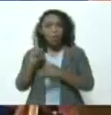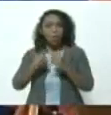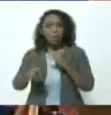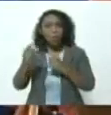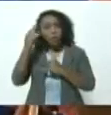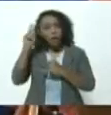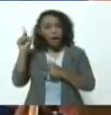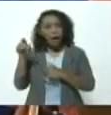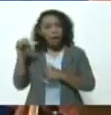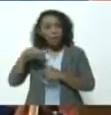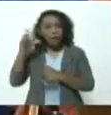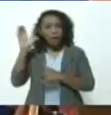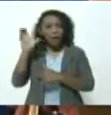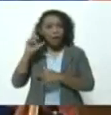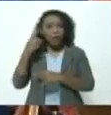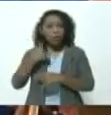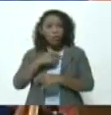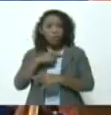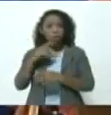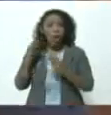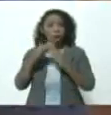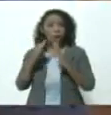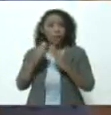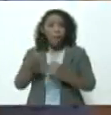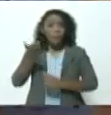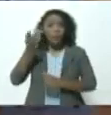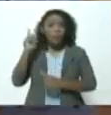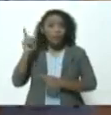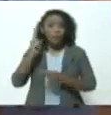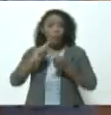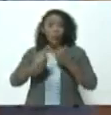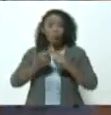días en Caracas. Para nosotros la Quinta Nauco fue muchas cosas.